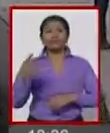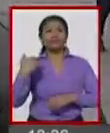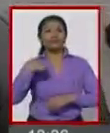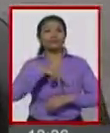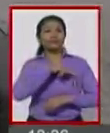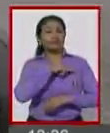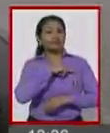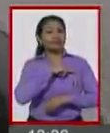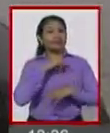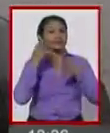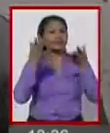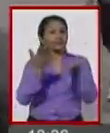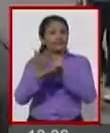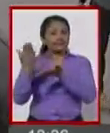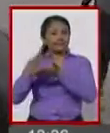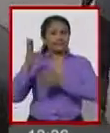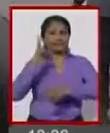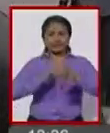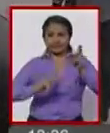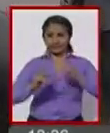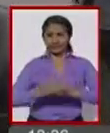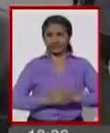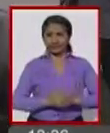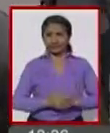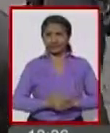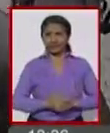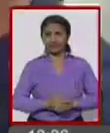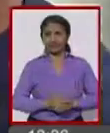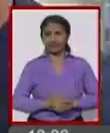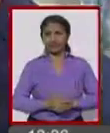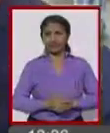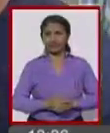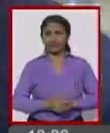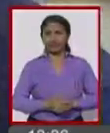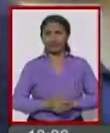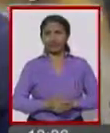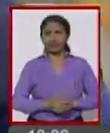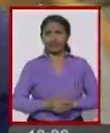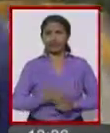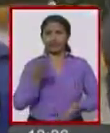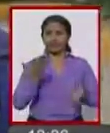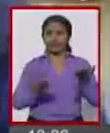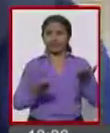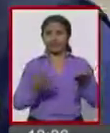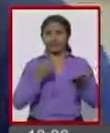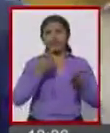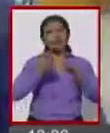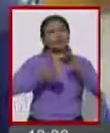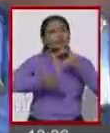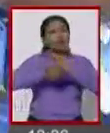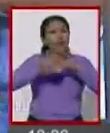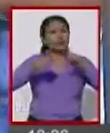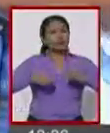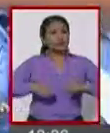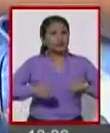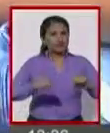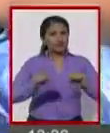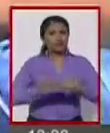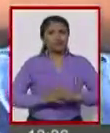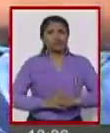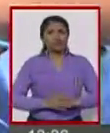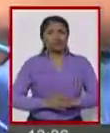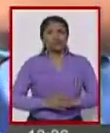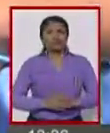que evacuar a la gente. Evacuar a la gente, mucha gente. Bueno, aparentemente él se encontraba adentro, ¿no?